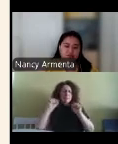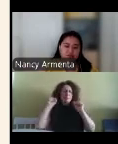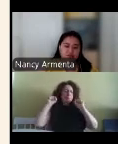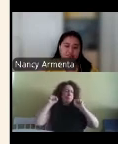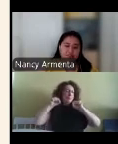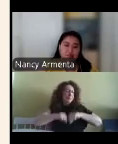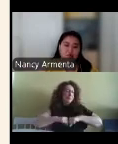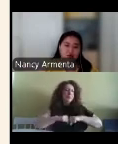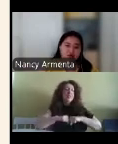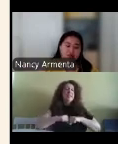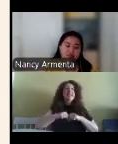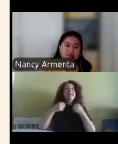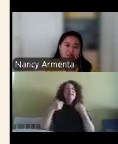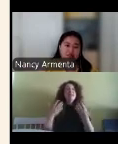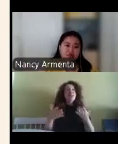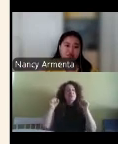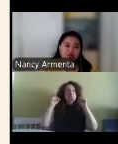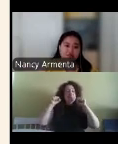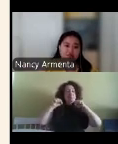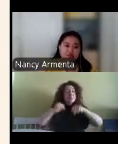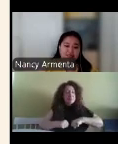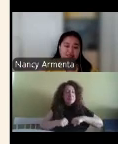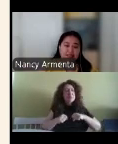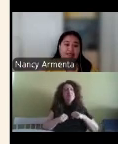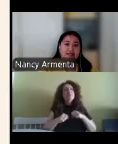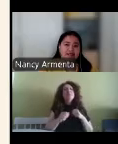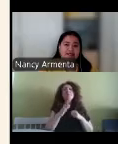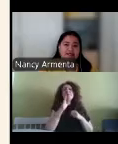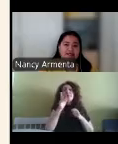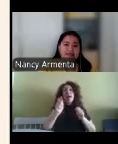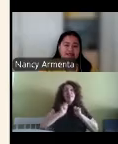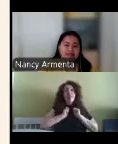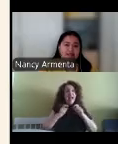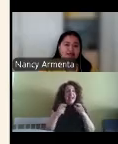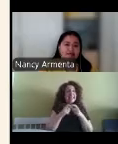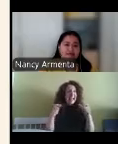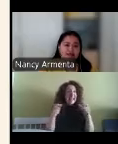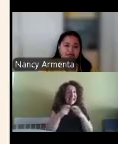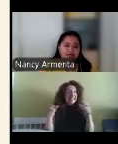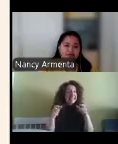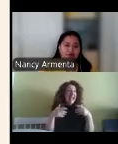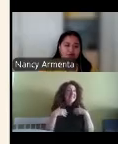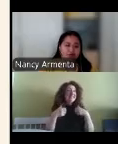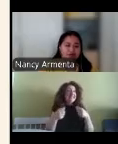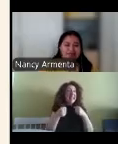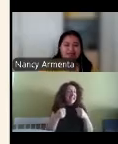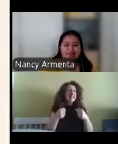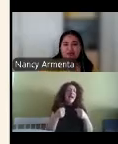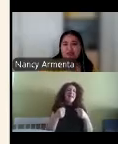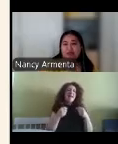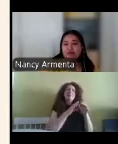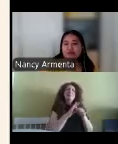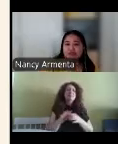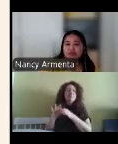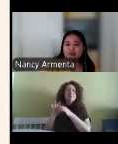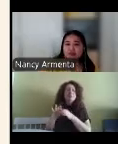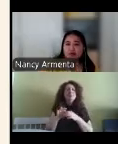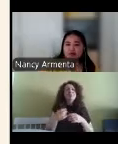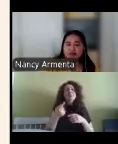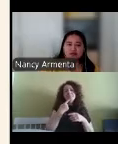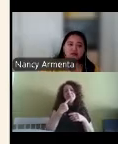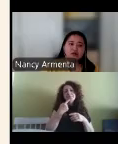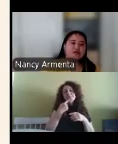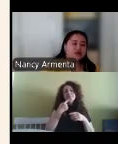y parte de estas demoras o este retraso en obtener la tarjeta sanitaria tenía que ver con que son derivadas a